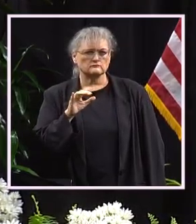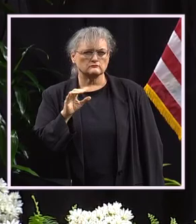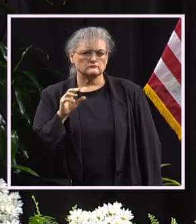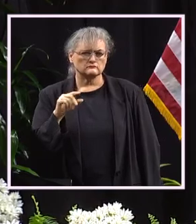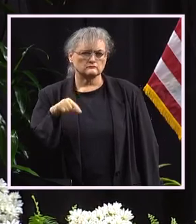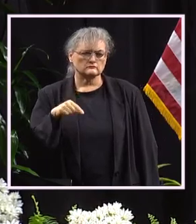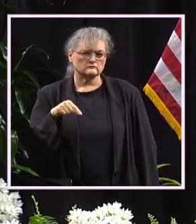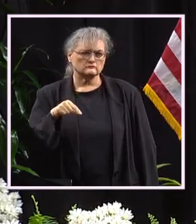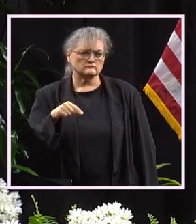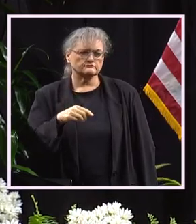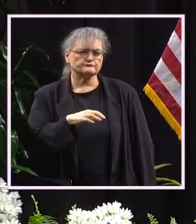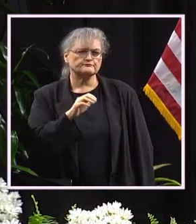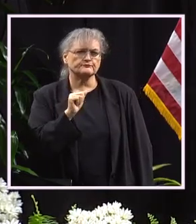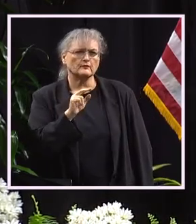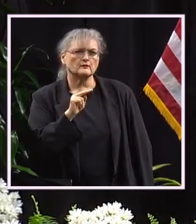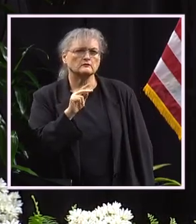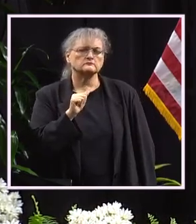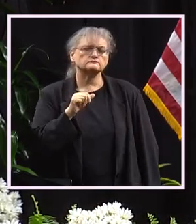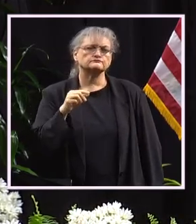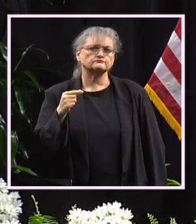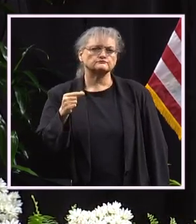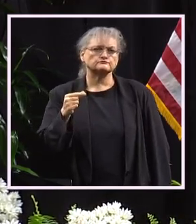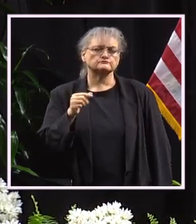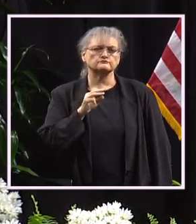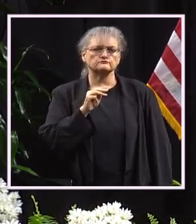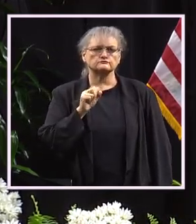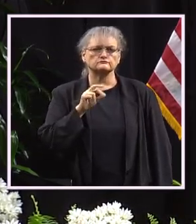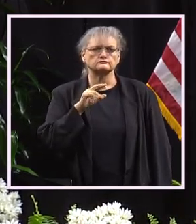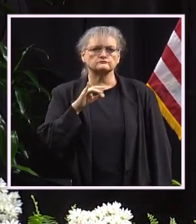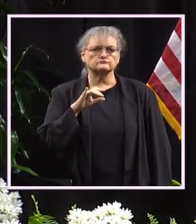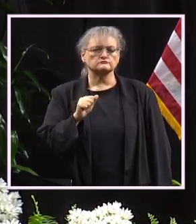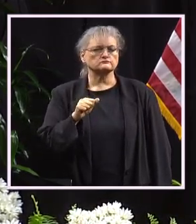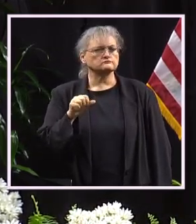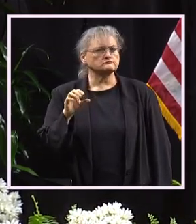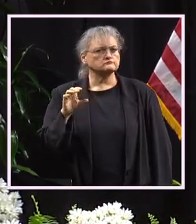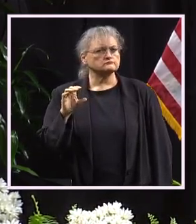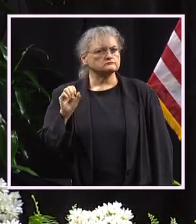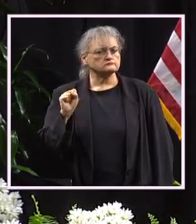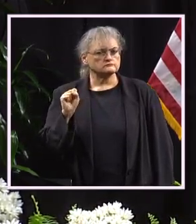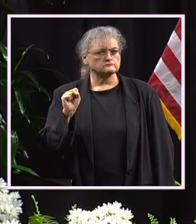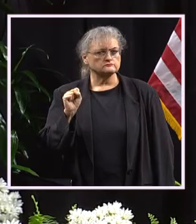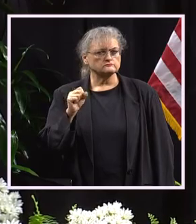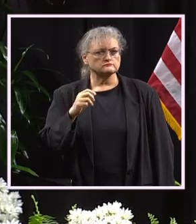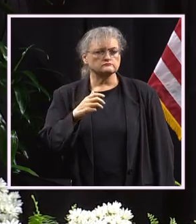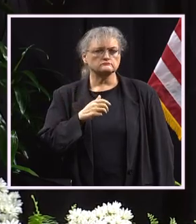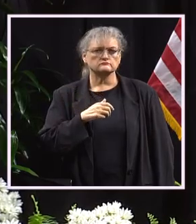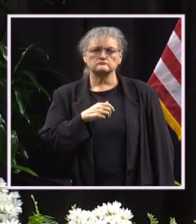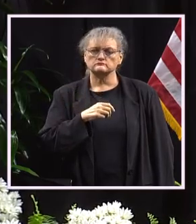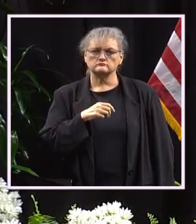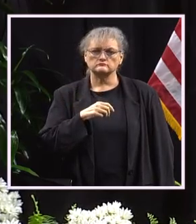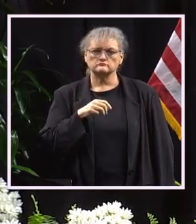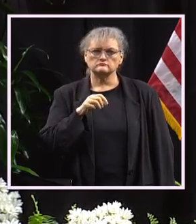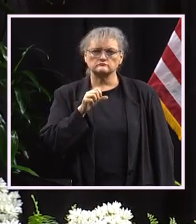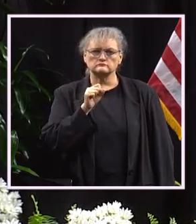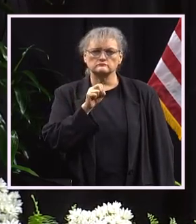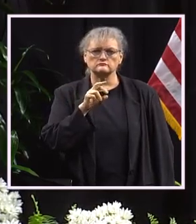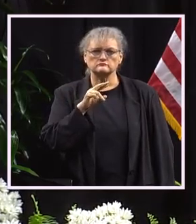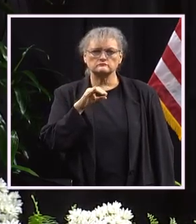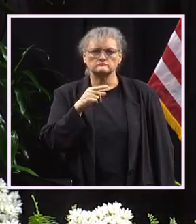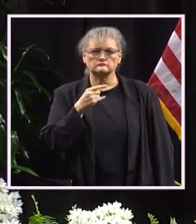Anna Karen Gonzalez. Maria Simpson, magna cum laude. Sergio Gianni